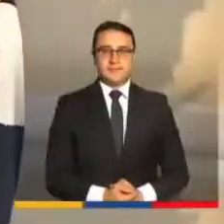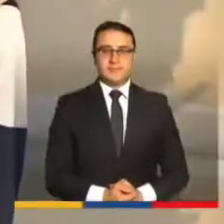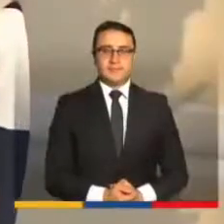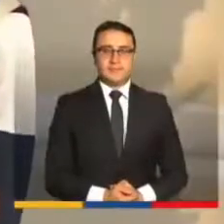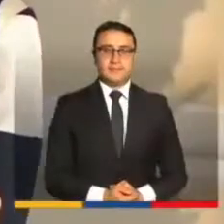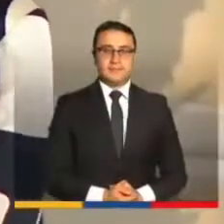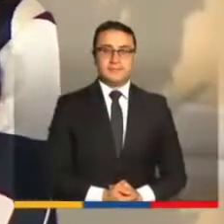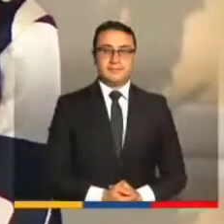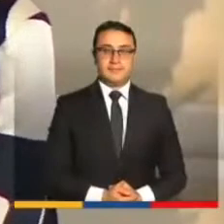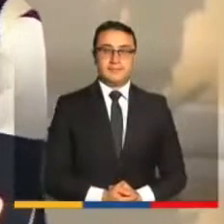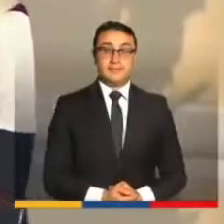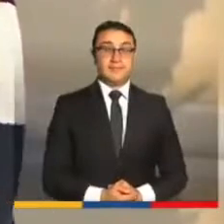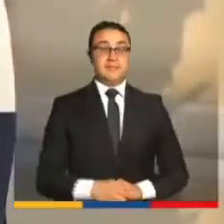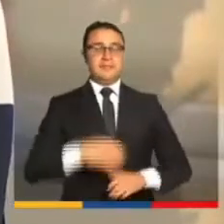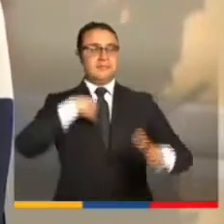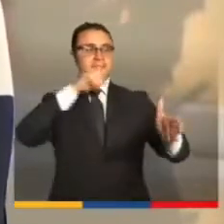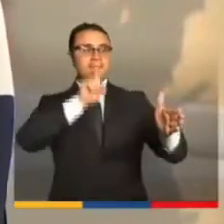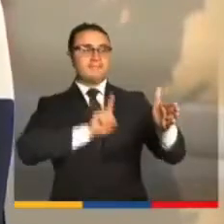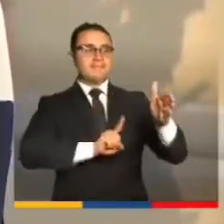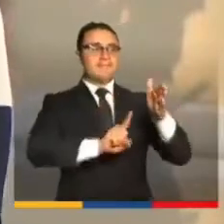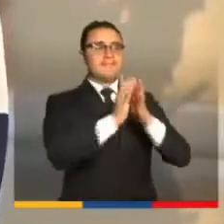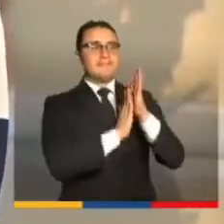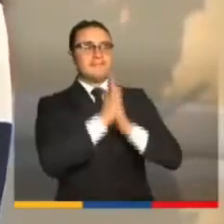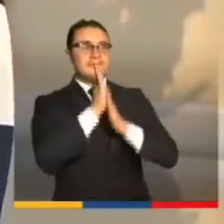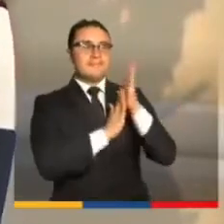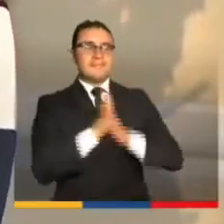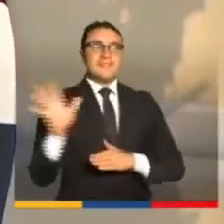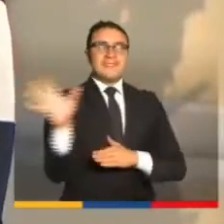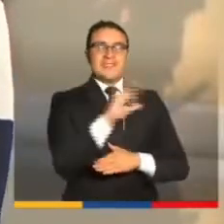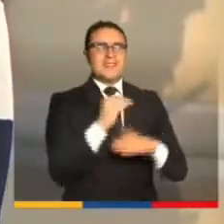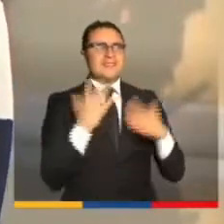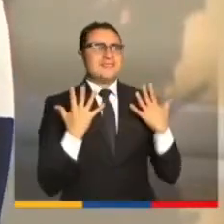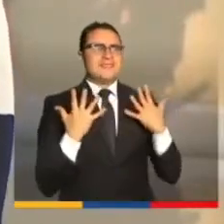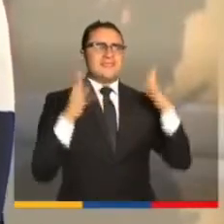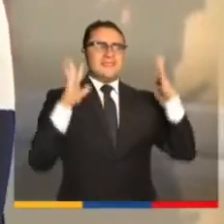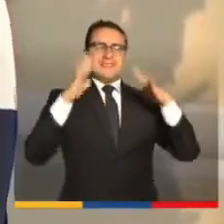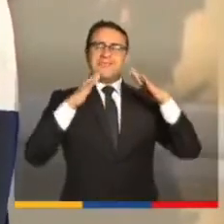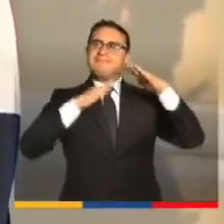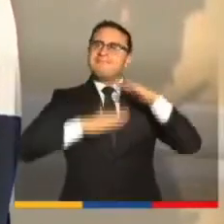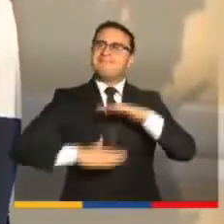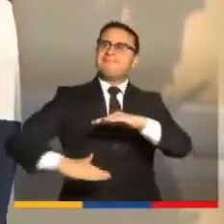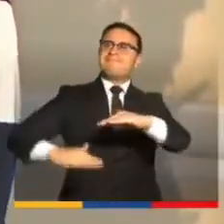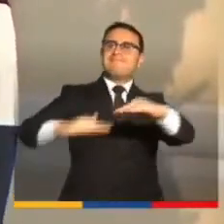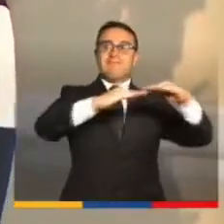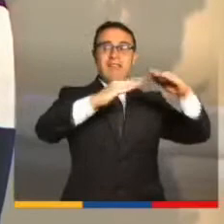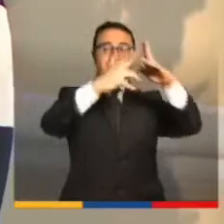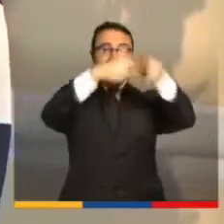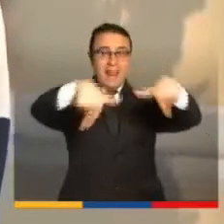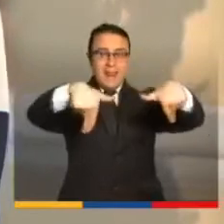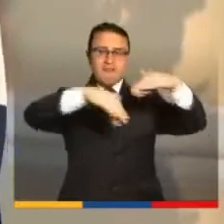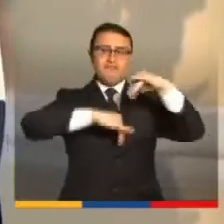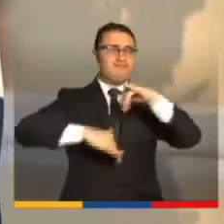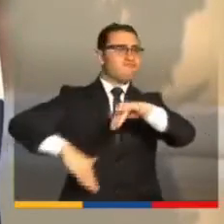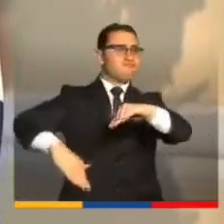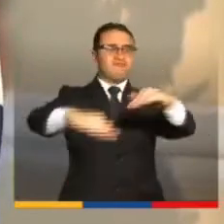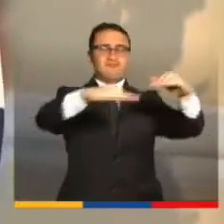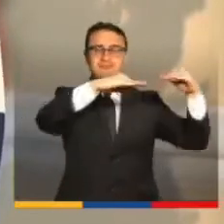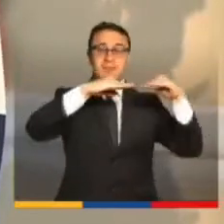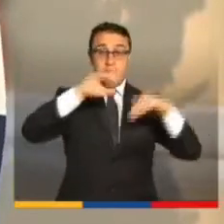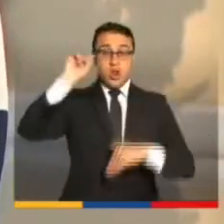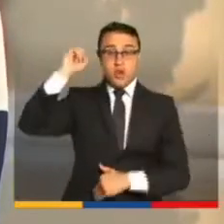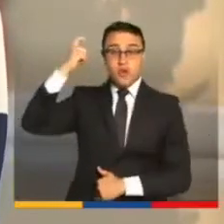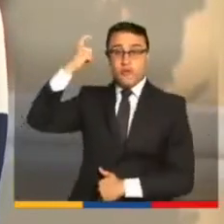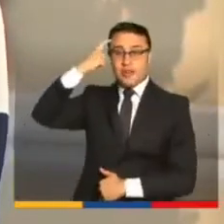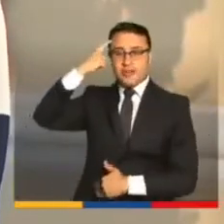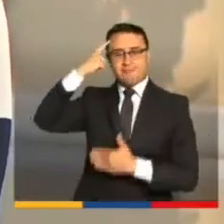Vamos por un camino esperanzador que se aplaude de pie, por un camino de igualdad y de equidad de género, donde además cuenta con un gobierno que cree